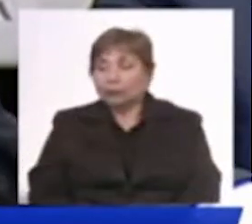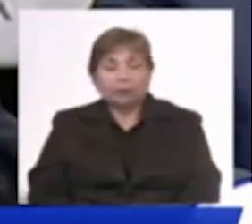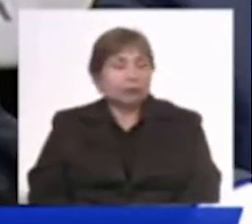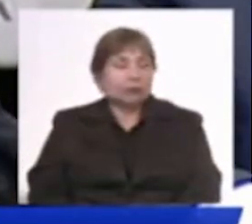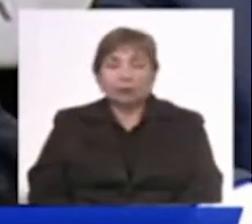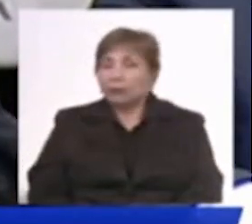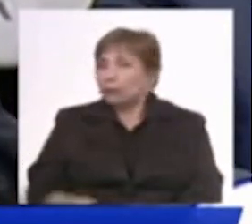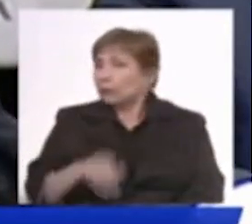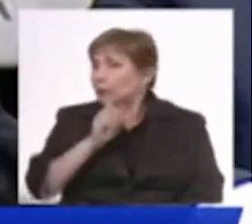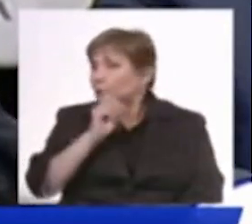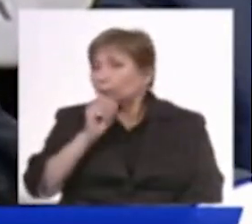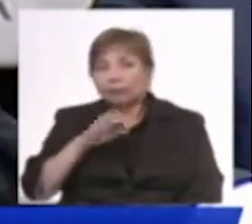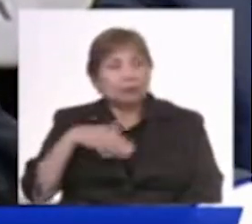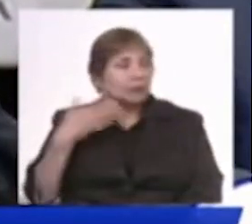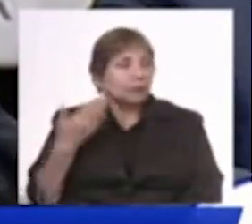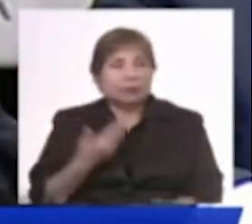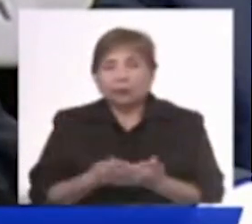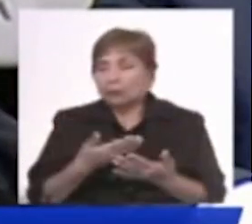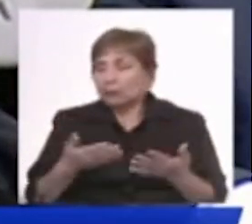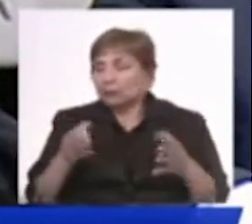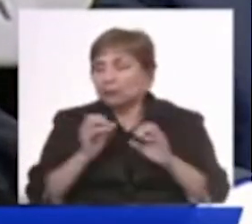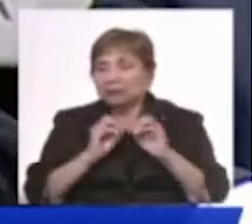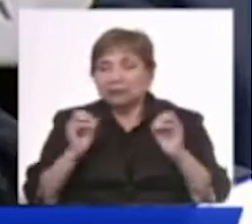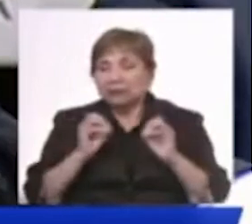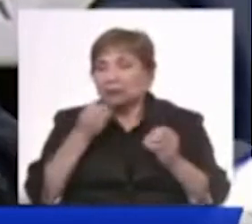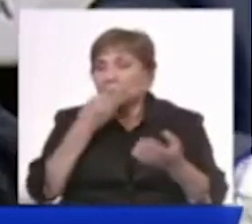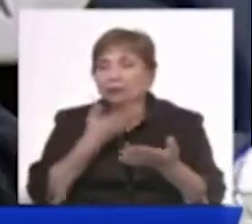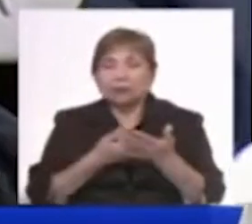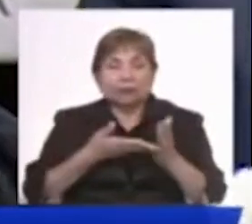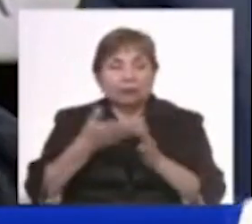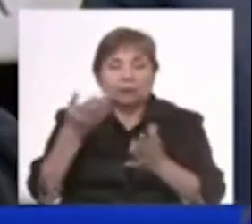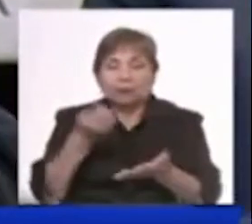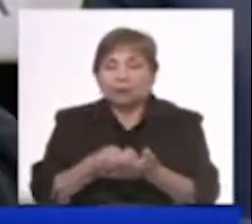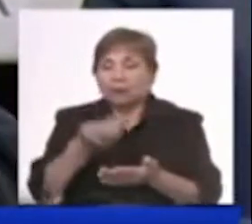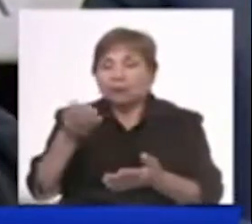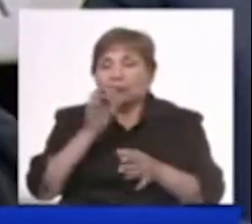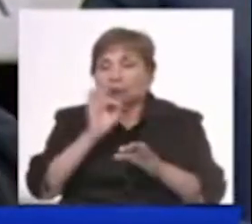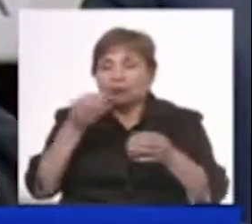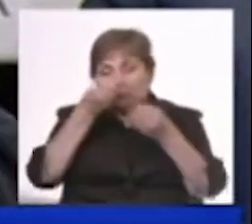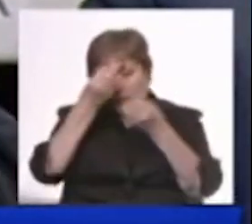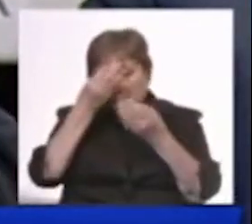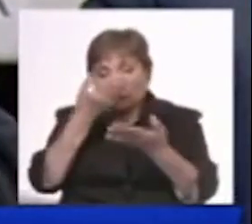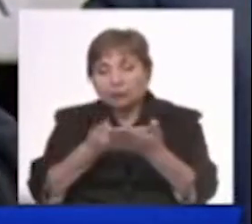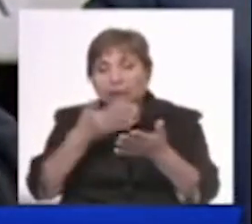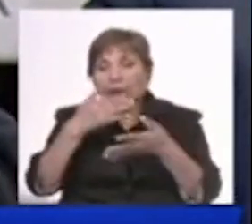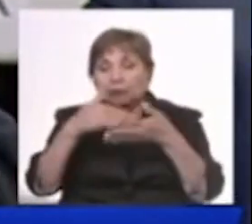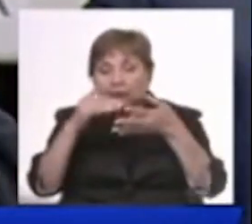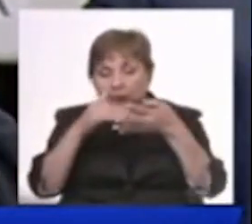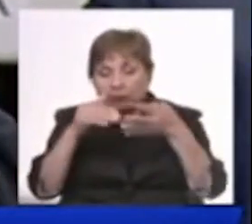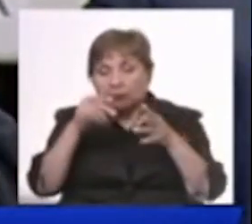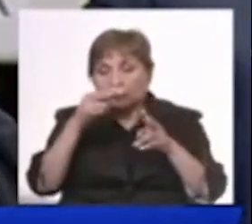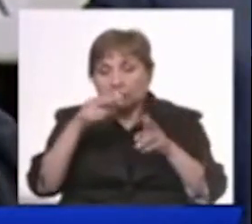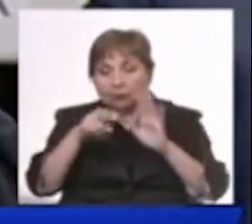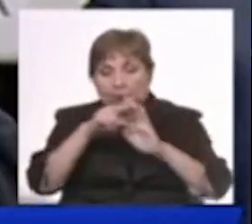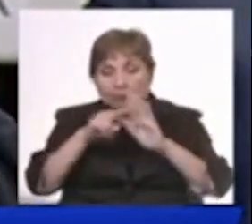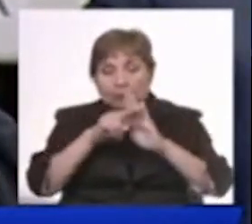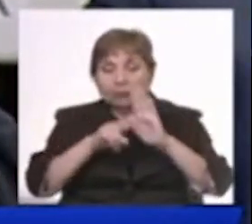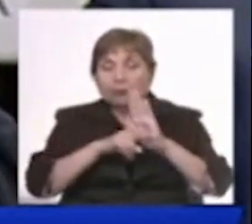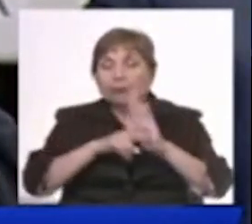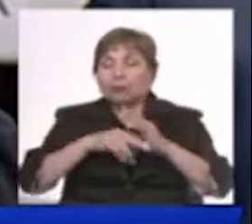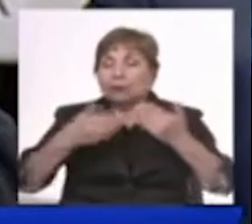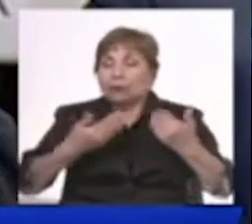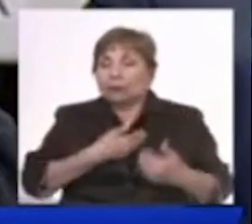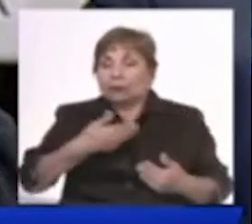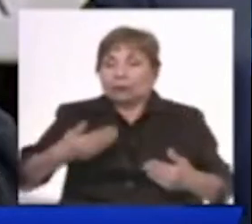No hay insumo ni bien que se pueda comprar sin dar cumplimiento a estas normas que da el Estado